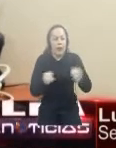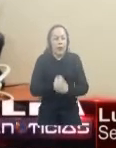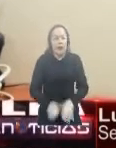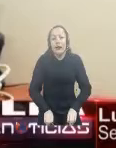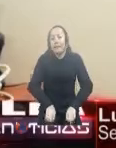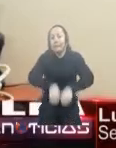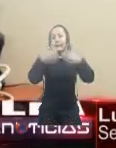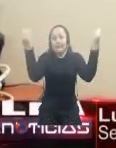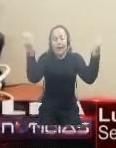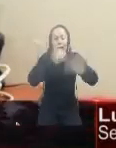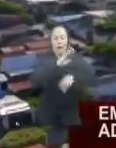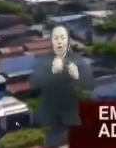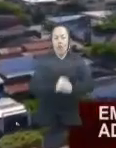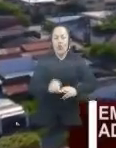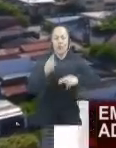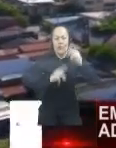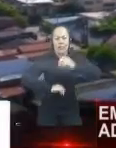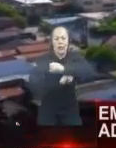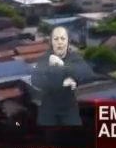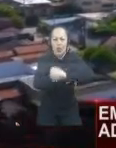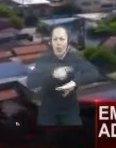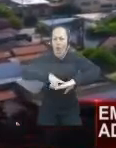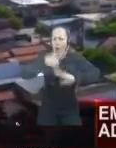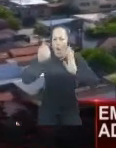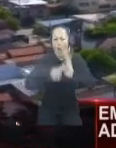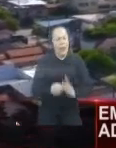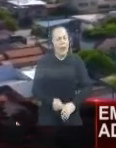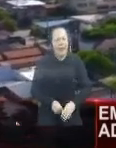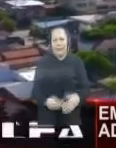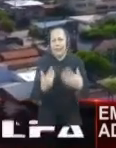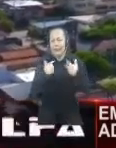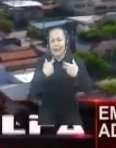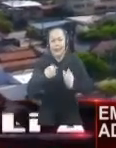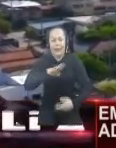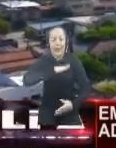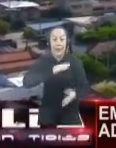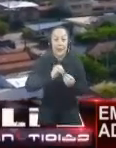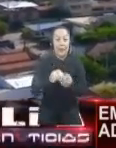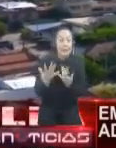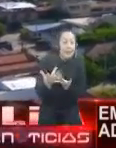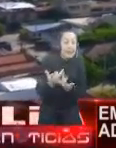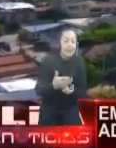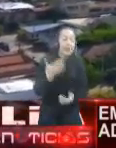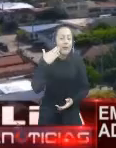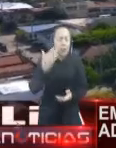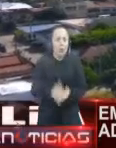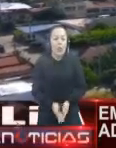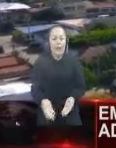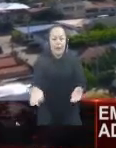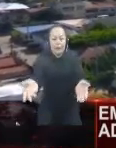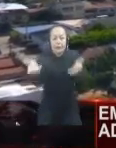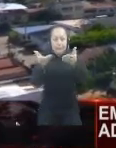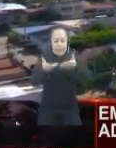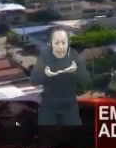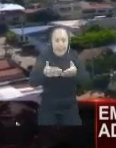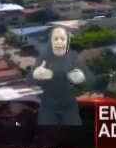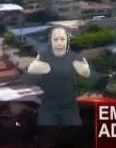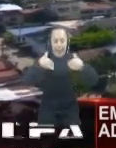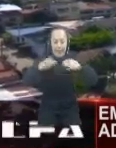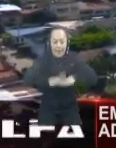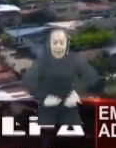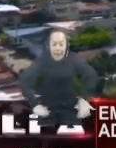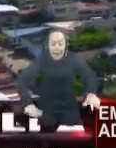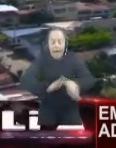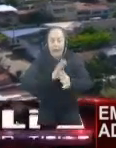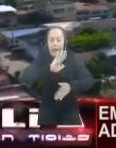no solo el área de infraestructura, sino toda la administración como tal. Estamos a la espera de ir recibiendo como tal el área. Nos han hecho